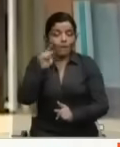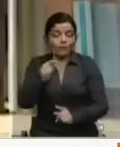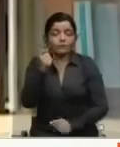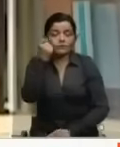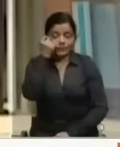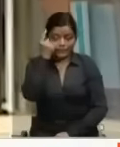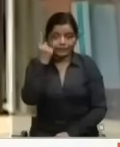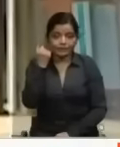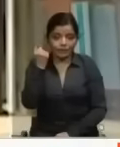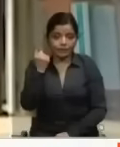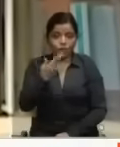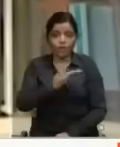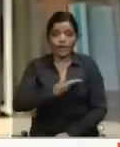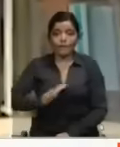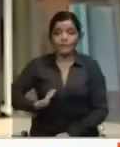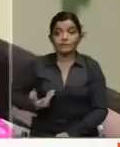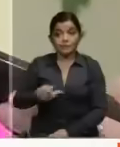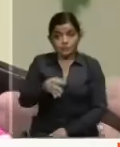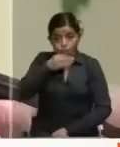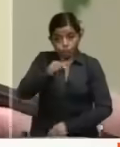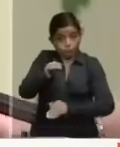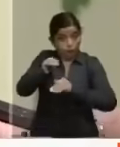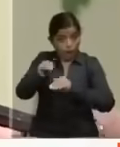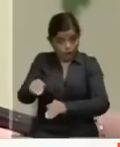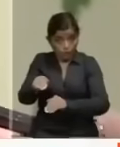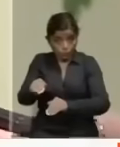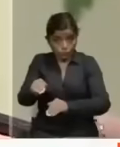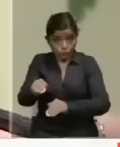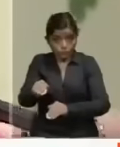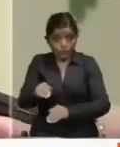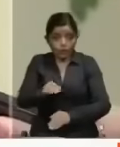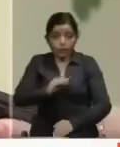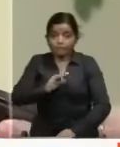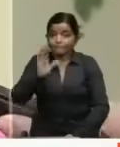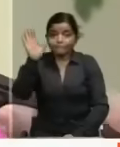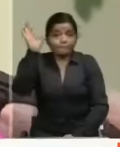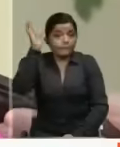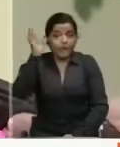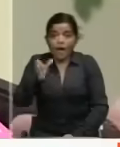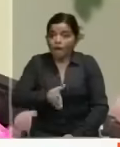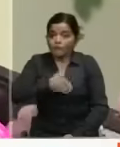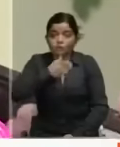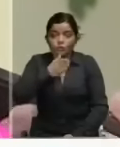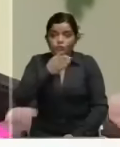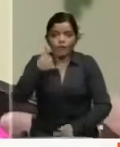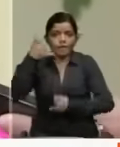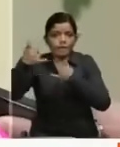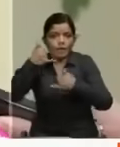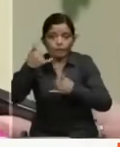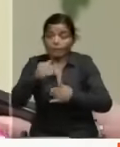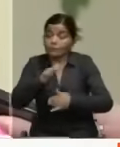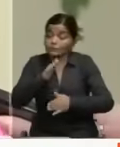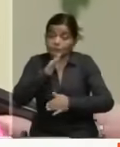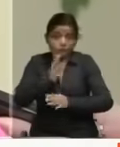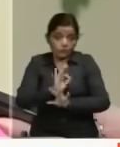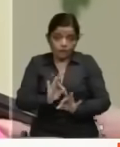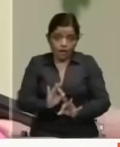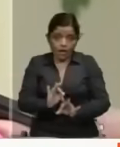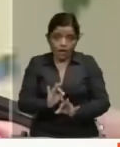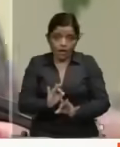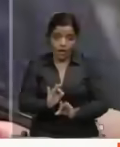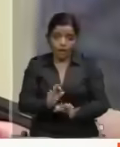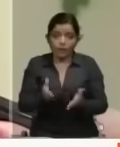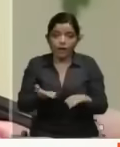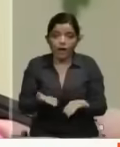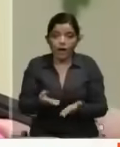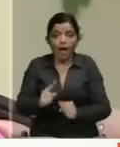que el presidente le dio todo su respaldo. No tengo conocimiento de esa llamada, ni tampoco me parece razonable